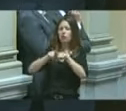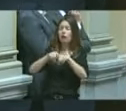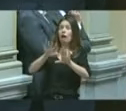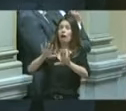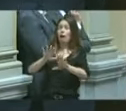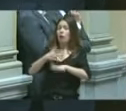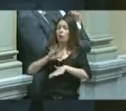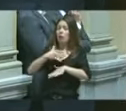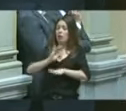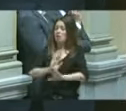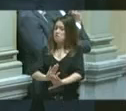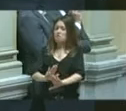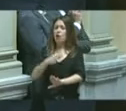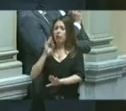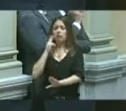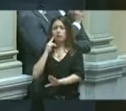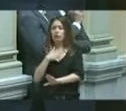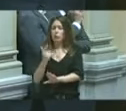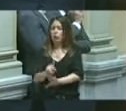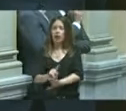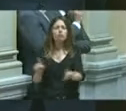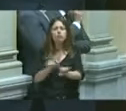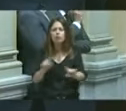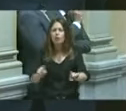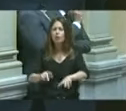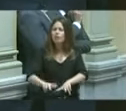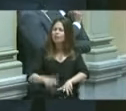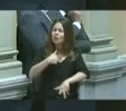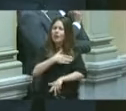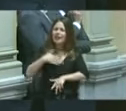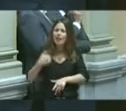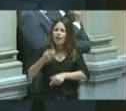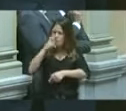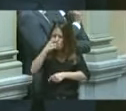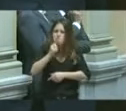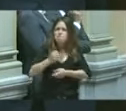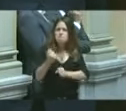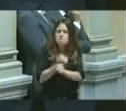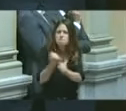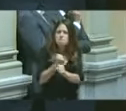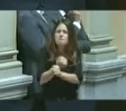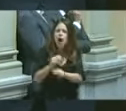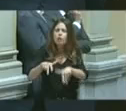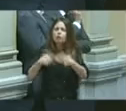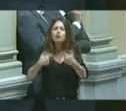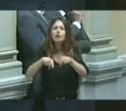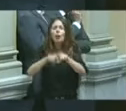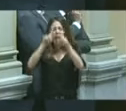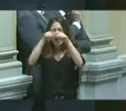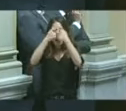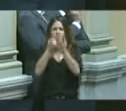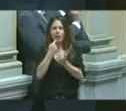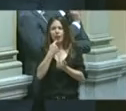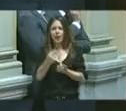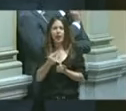acaso o en la excusa del medroso? Dejadme ser audaz. Permitidme también que intercale alguna reflexión.